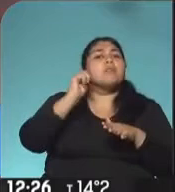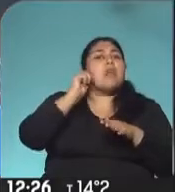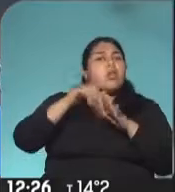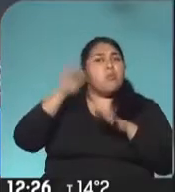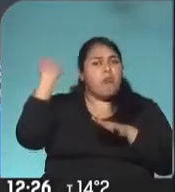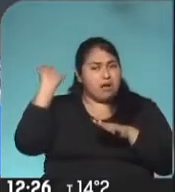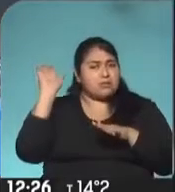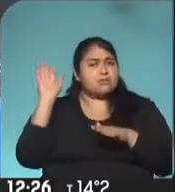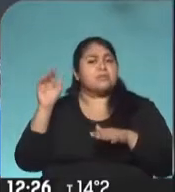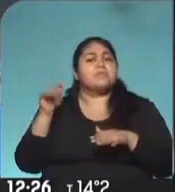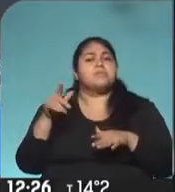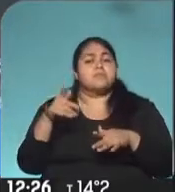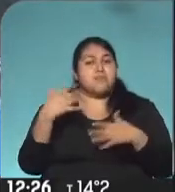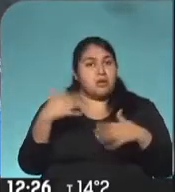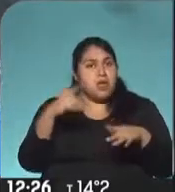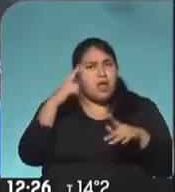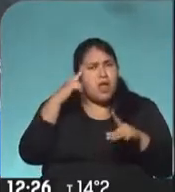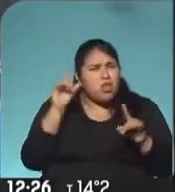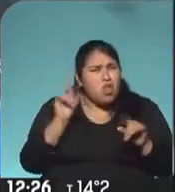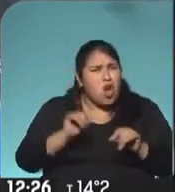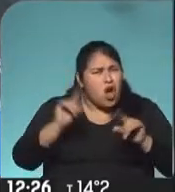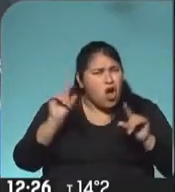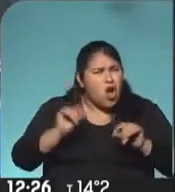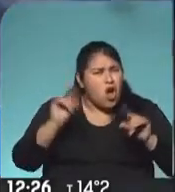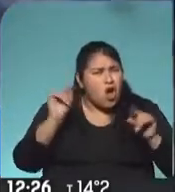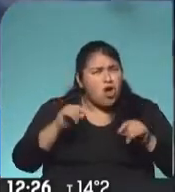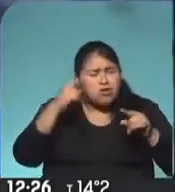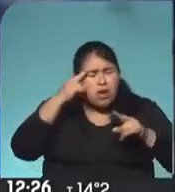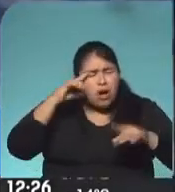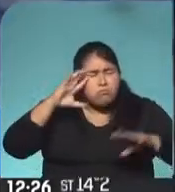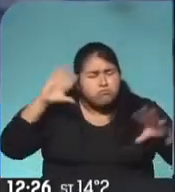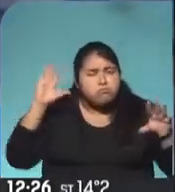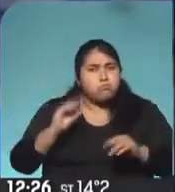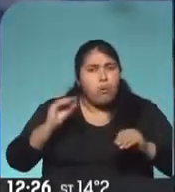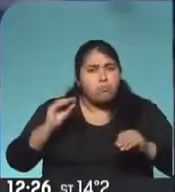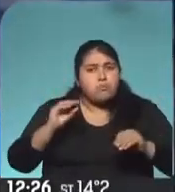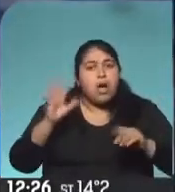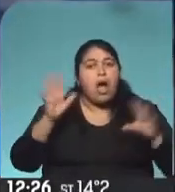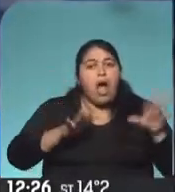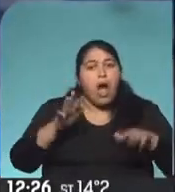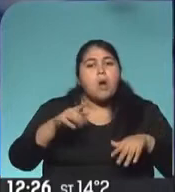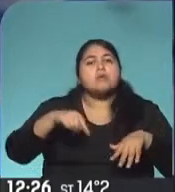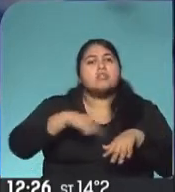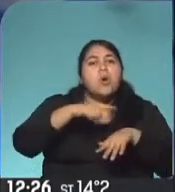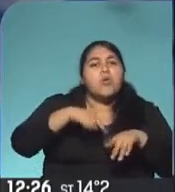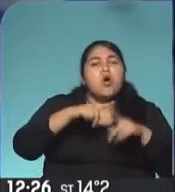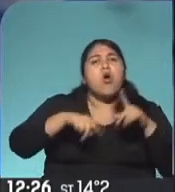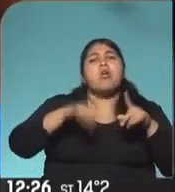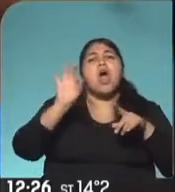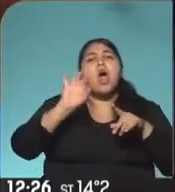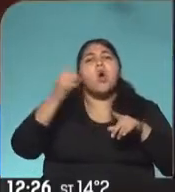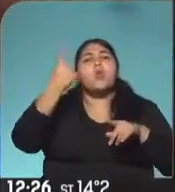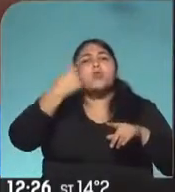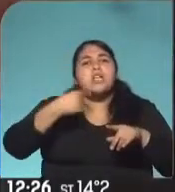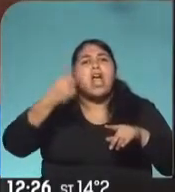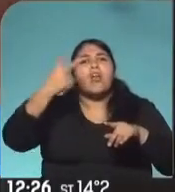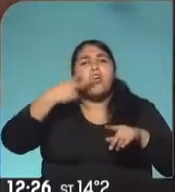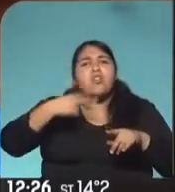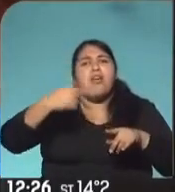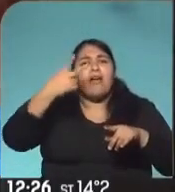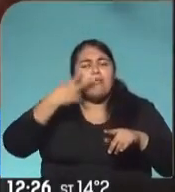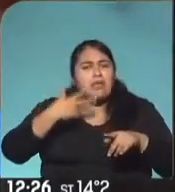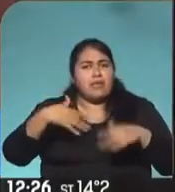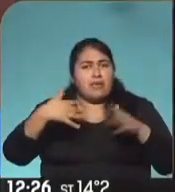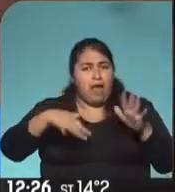es tan fuerte del dolor aparte de la nula la nula horas un día dos días tres días en ciertas circunstancias